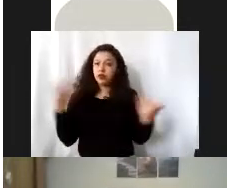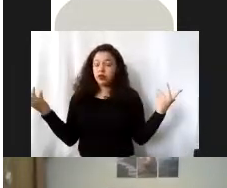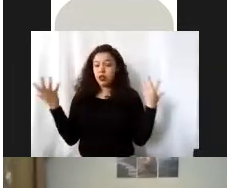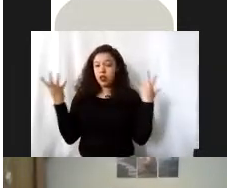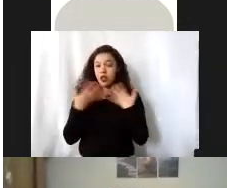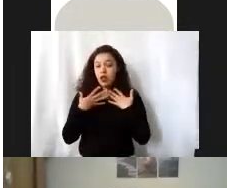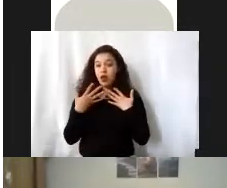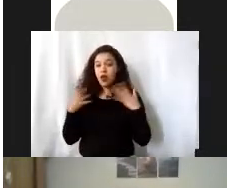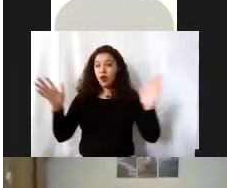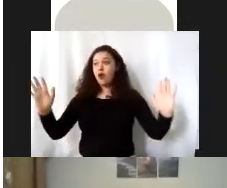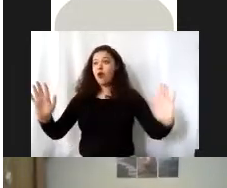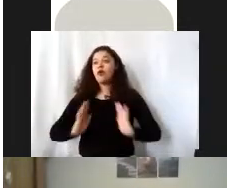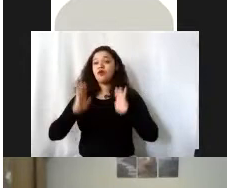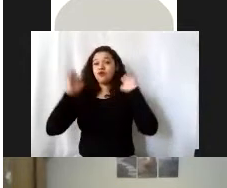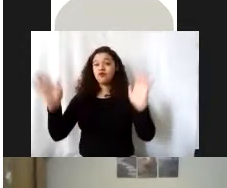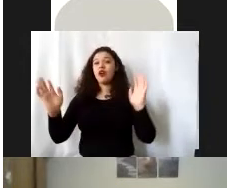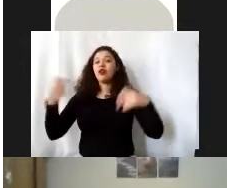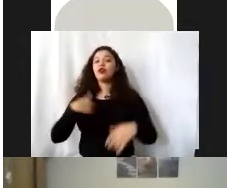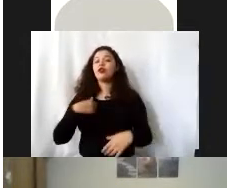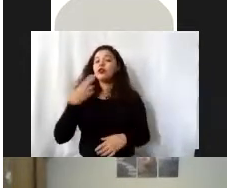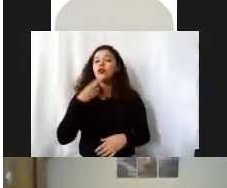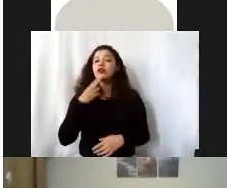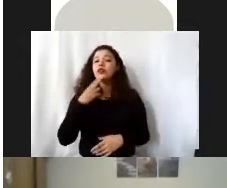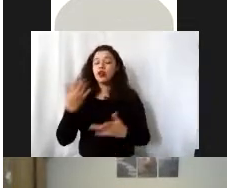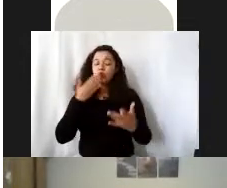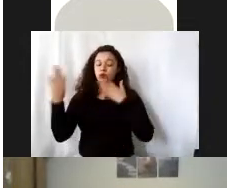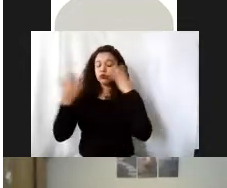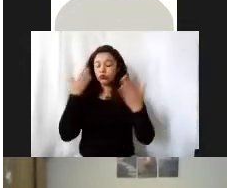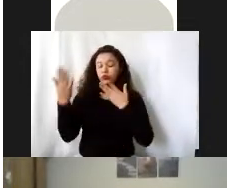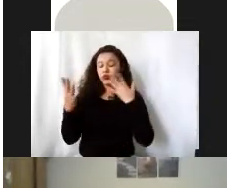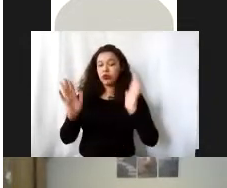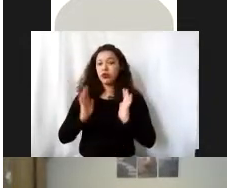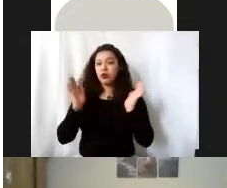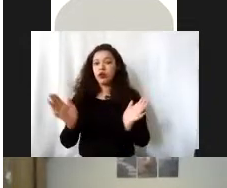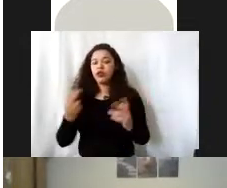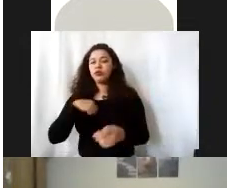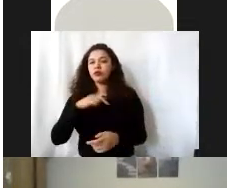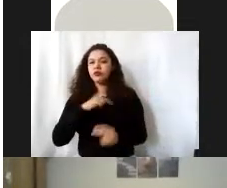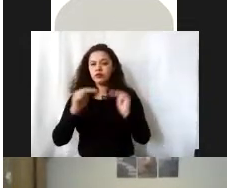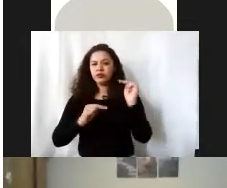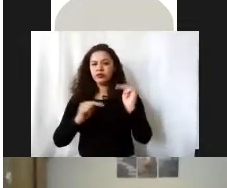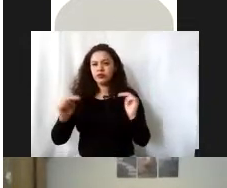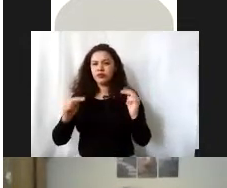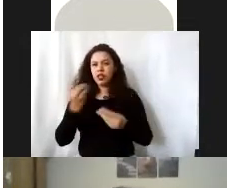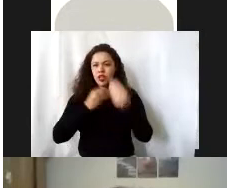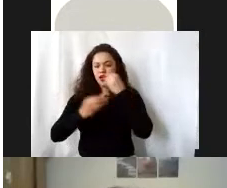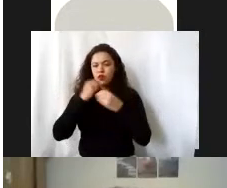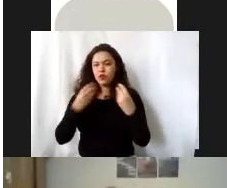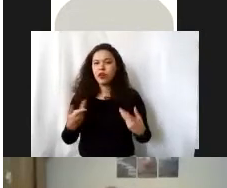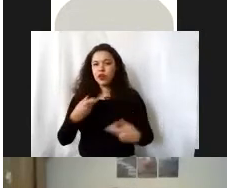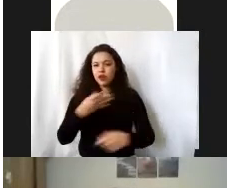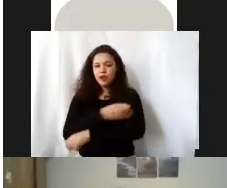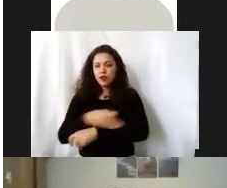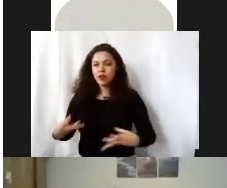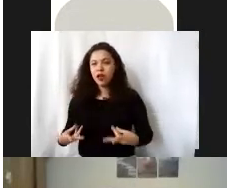el principio que yo comencé a aplicar los estudios, por lo regular vemos que en comida es algo de lo que más gasta la familia. Sin embargo,